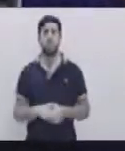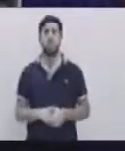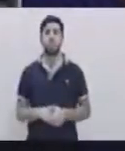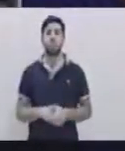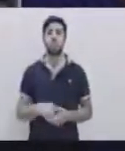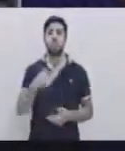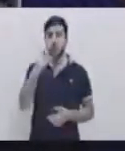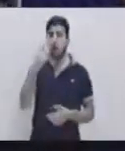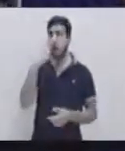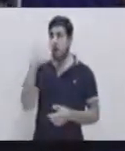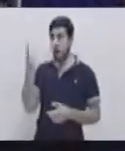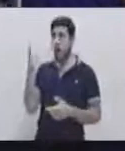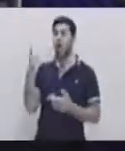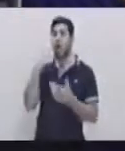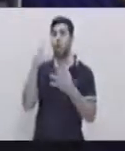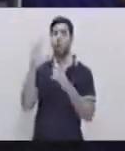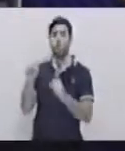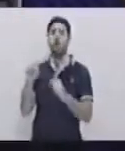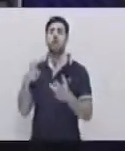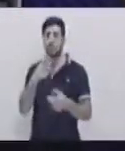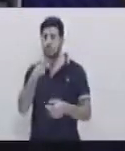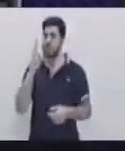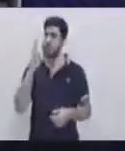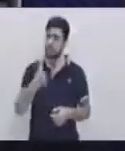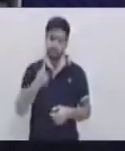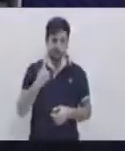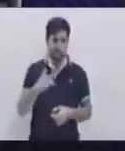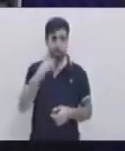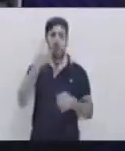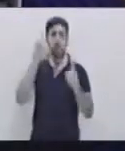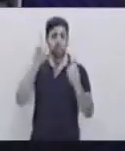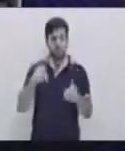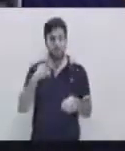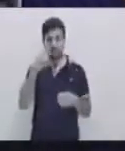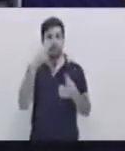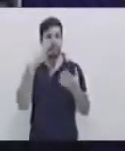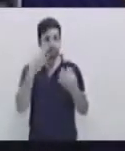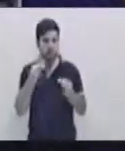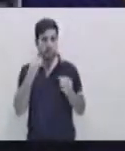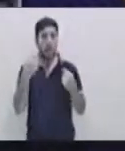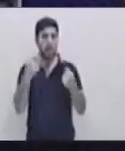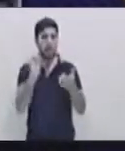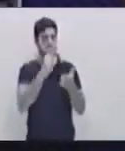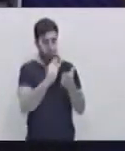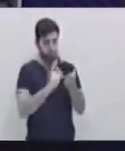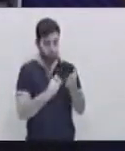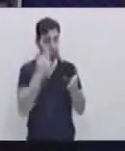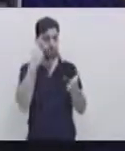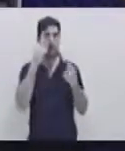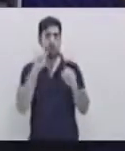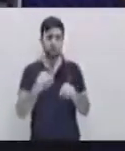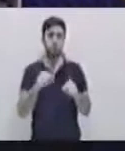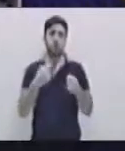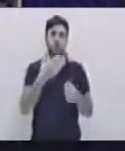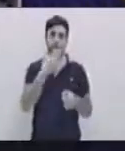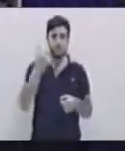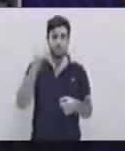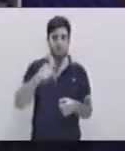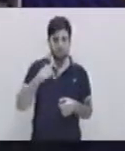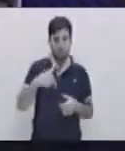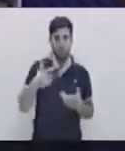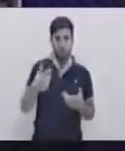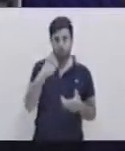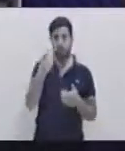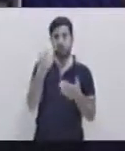que debes de tomar en cuenta que siempre debes de lograr el efecto de claroscuro para poder lograr siempre